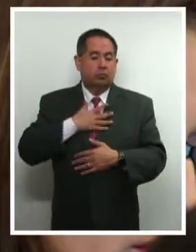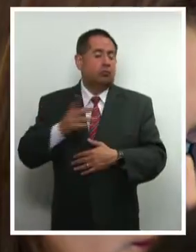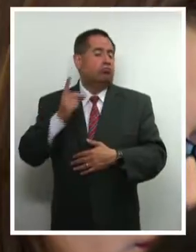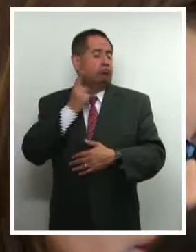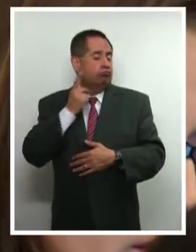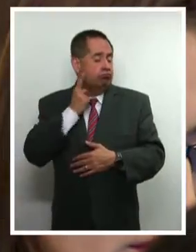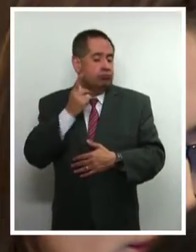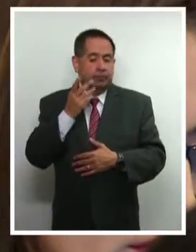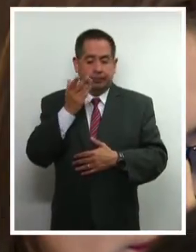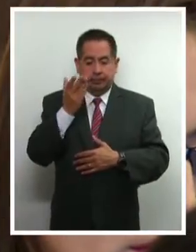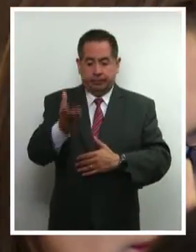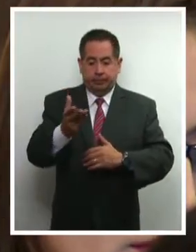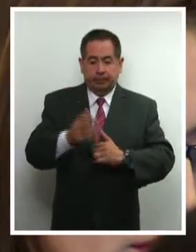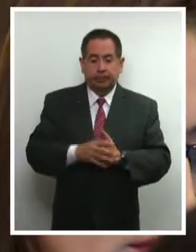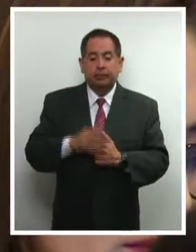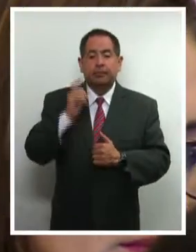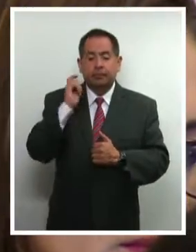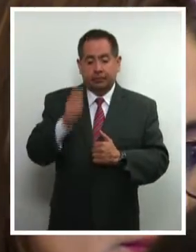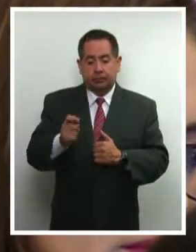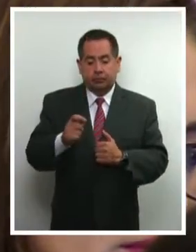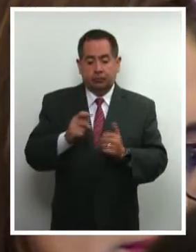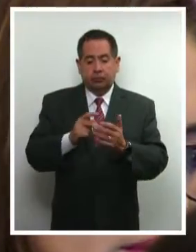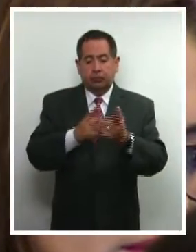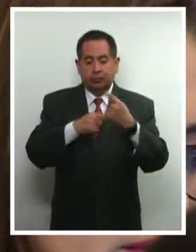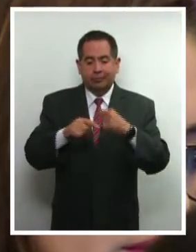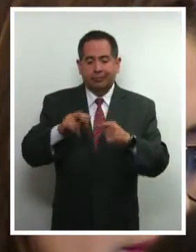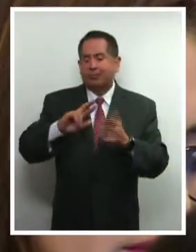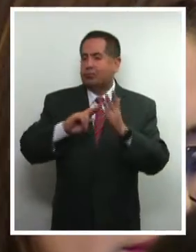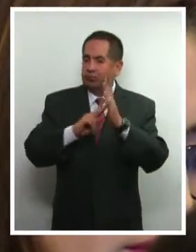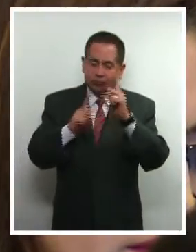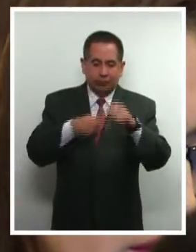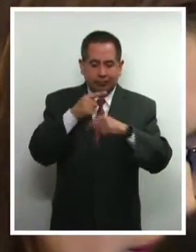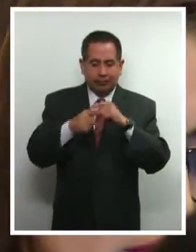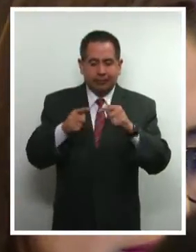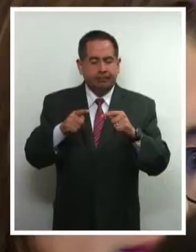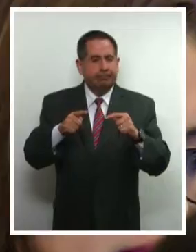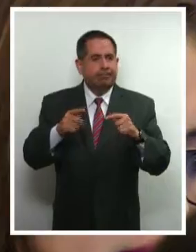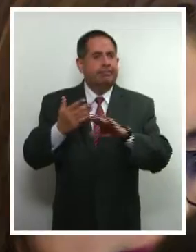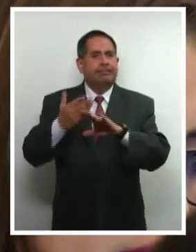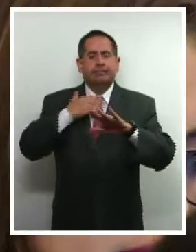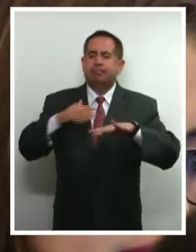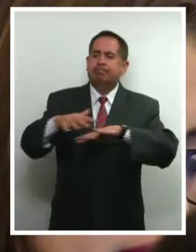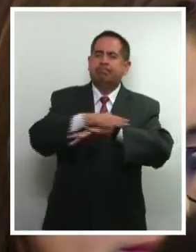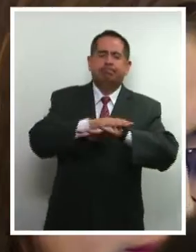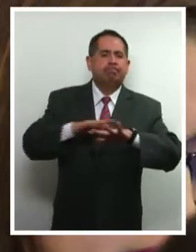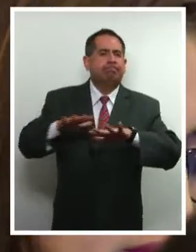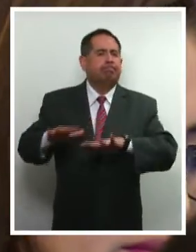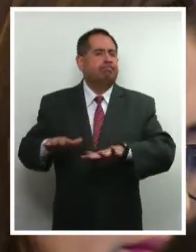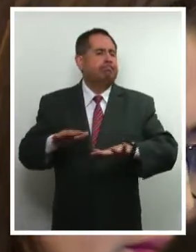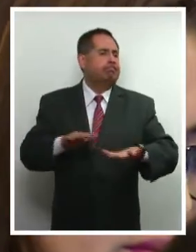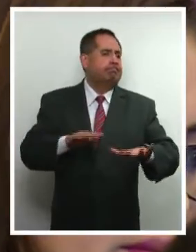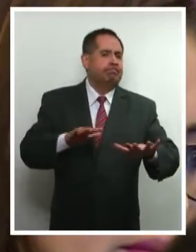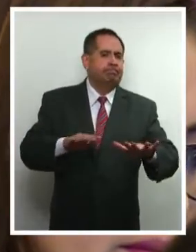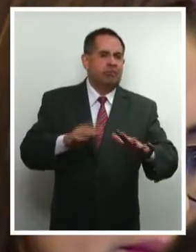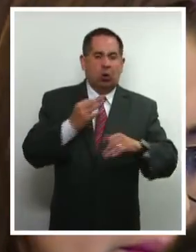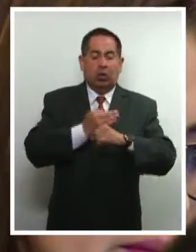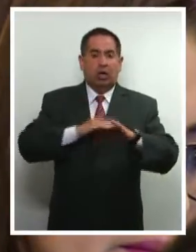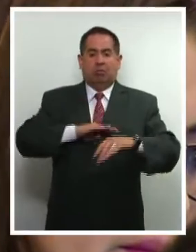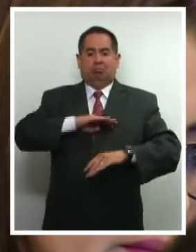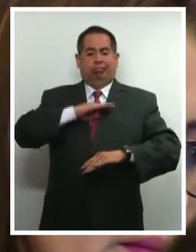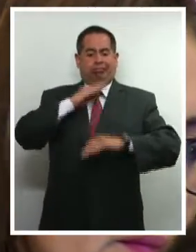diputados que volvamos a reconstruir el clima que había prevalecido entre